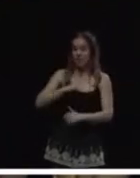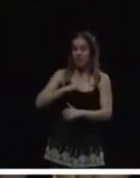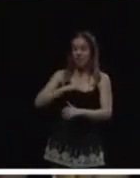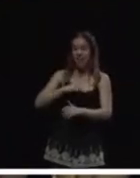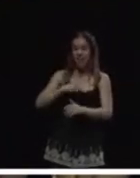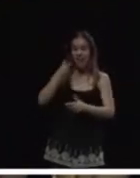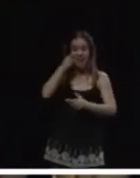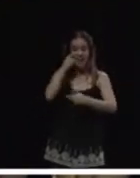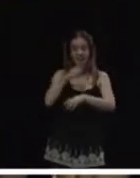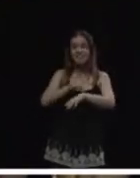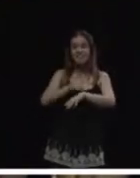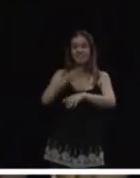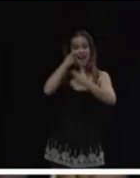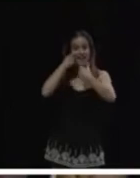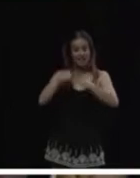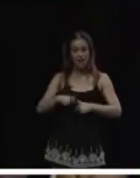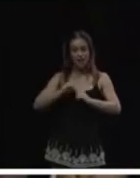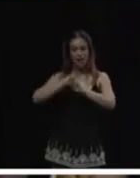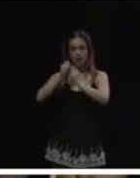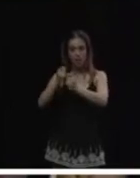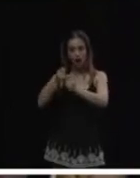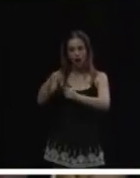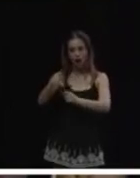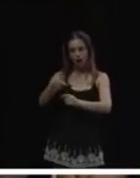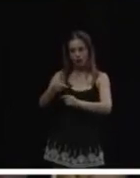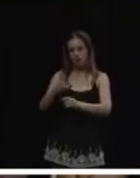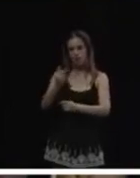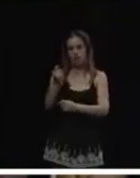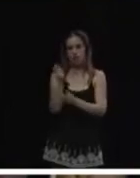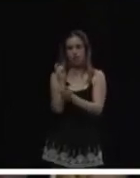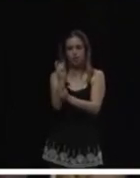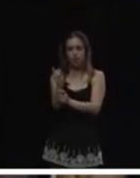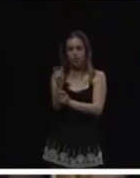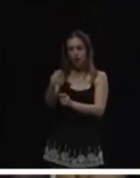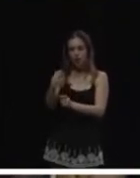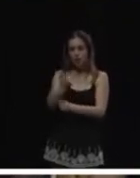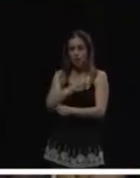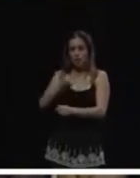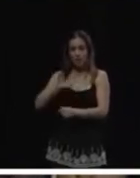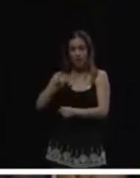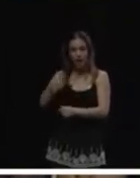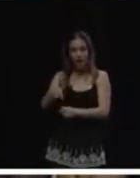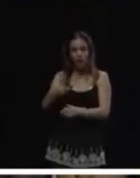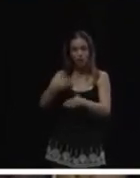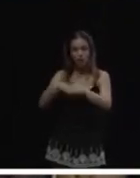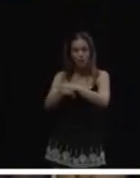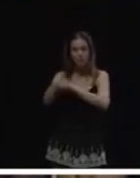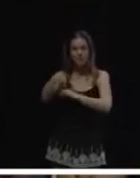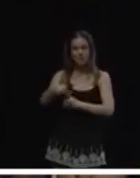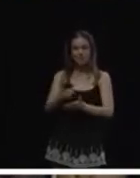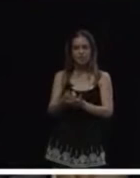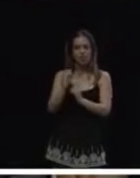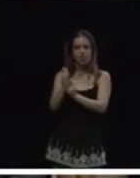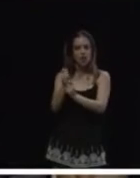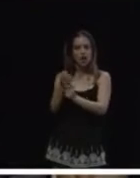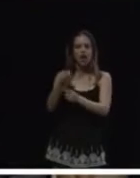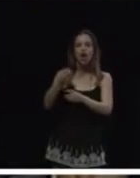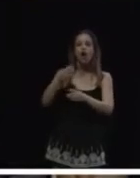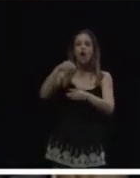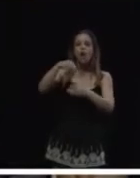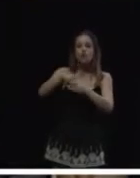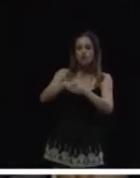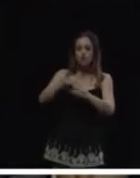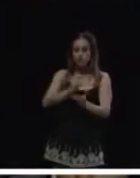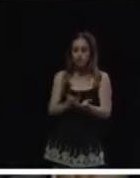a fondos buitres, que da fondos públicos a su hermano, a un familiar, en lo